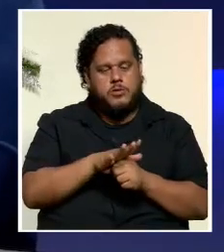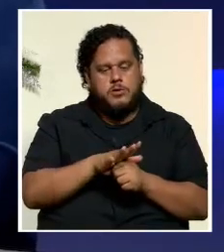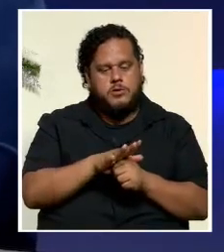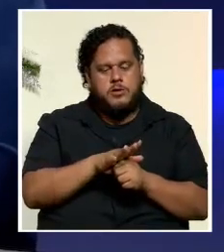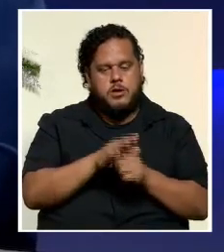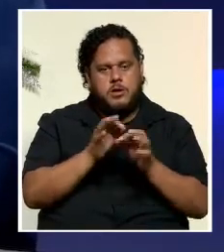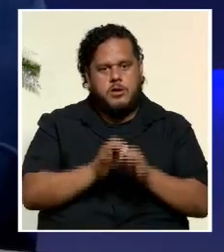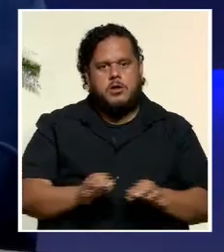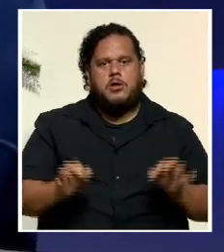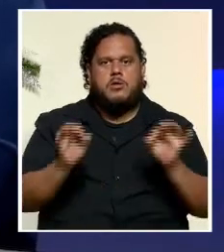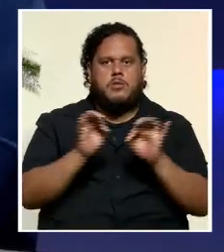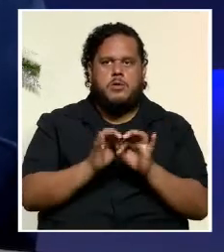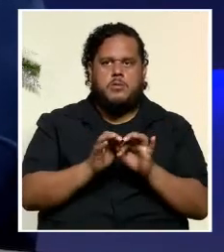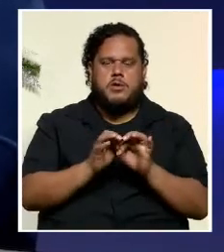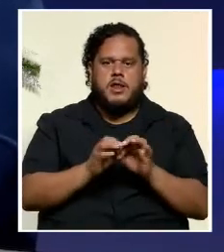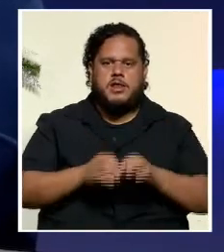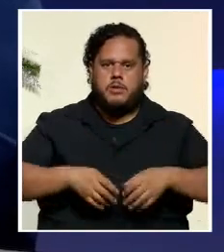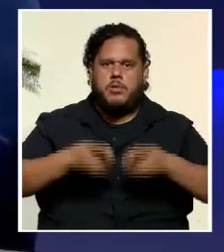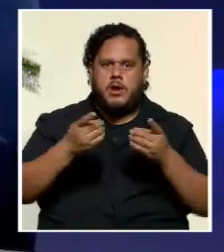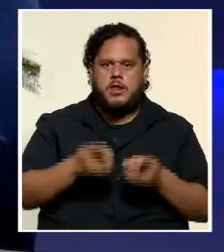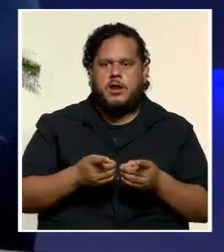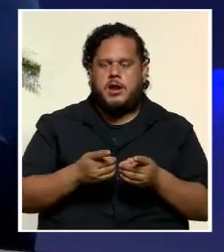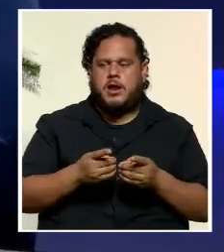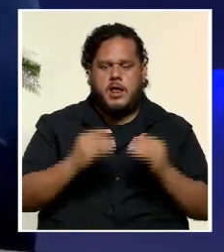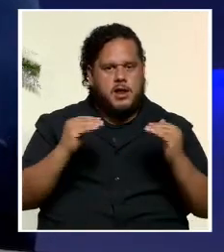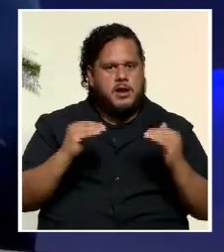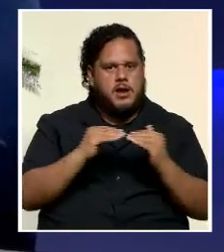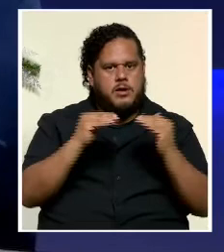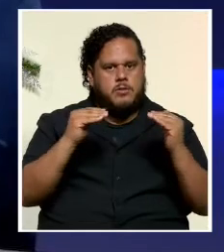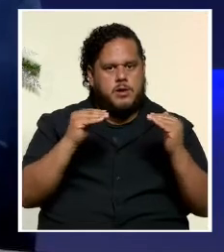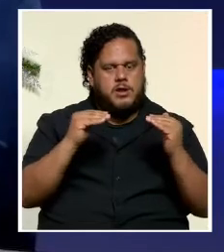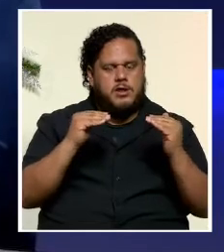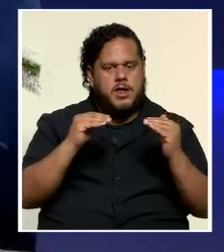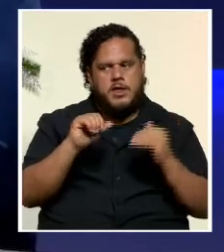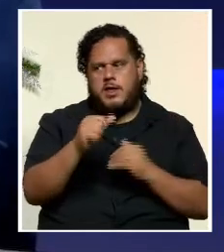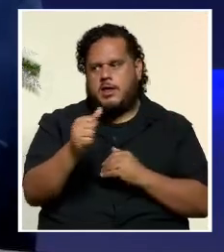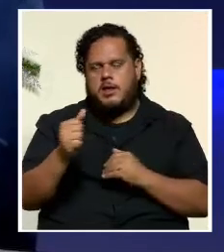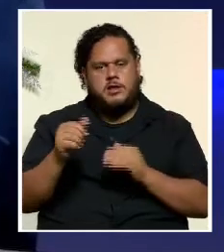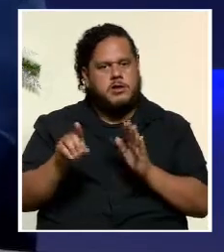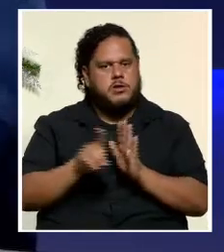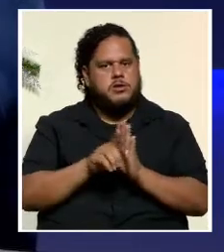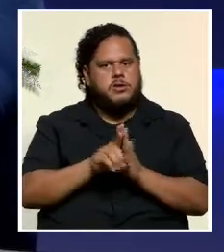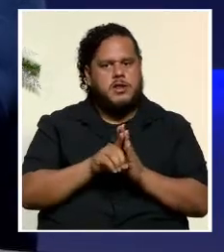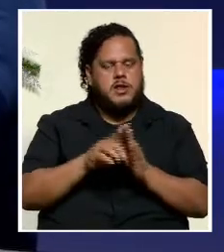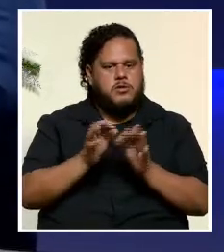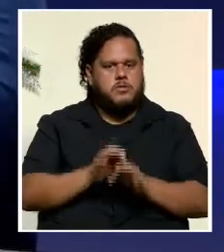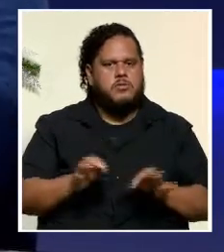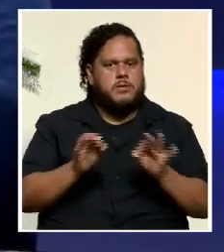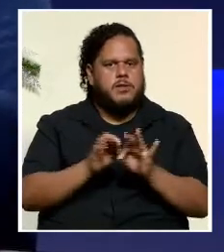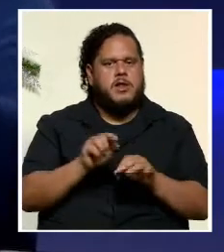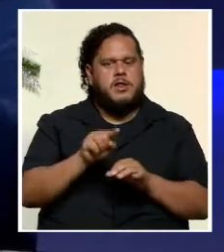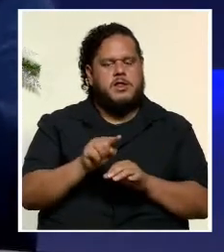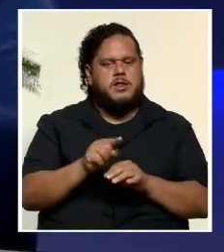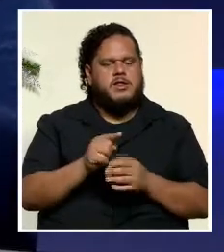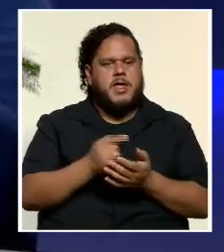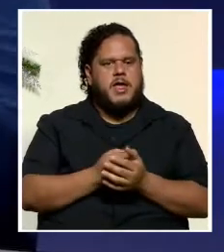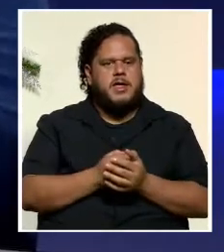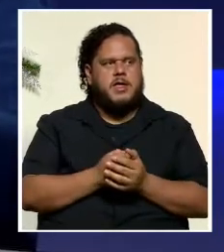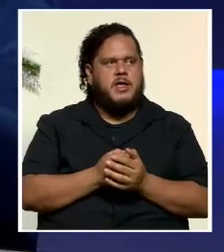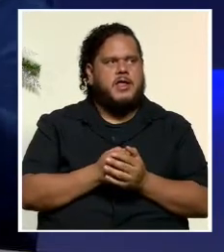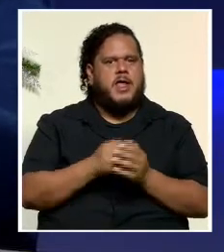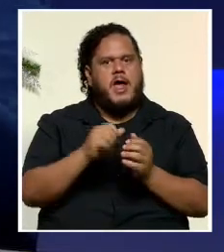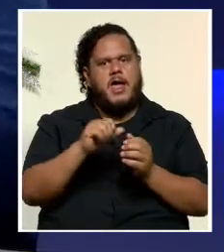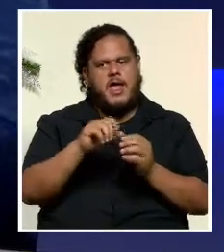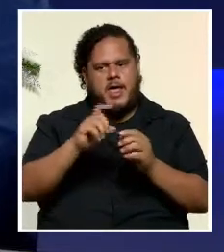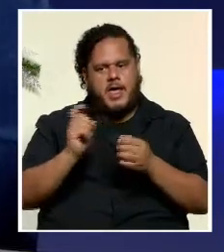muy importantes por la dignidad, la igualdad, entre otros derechos fundamentales. De ahí derivan y se cuelgan otros